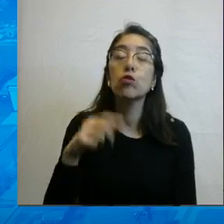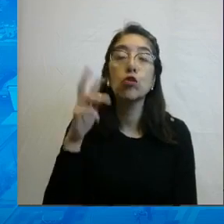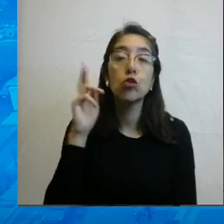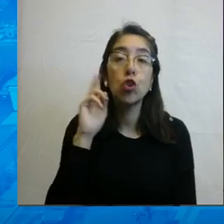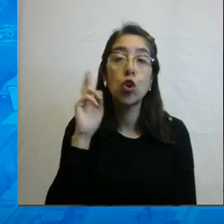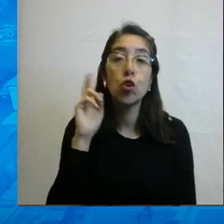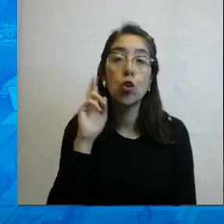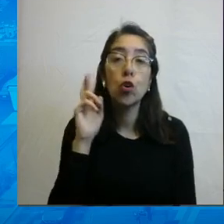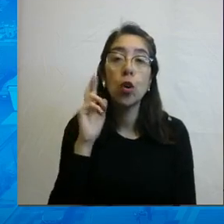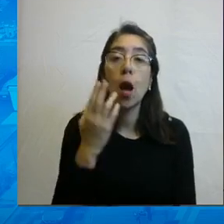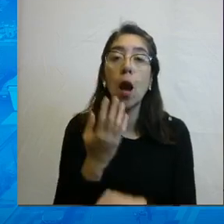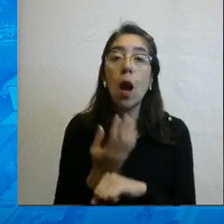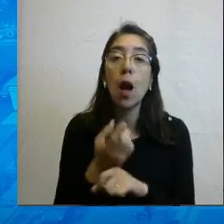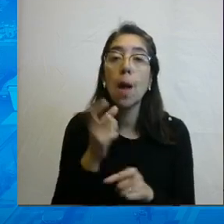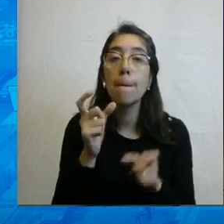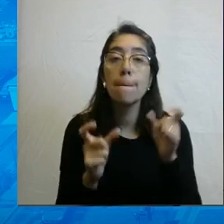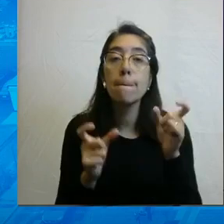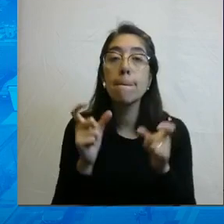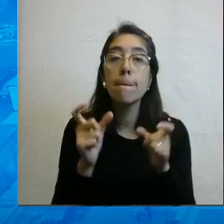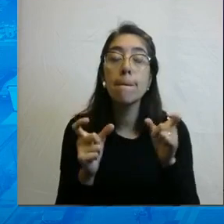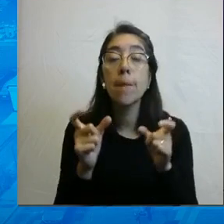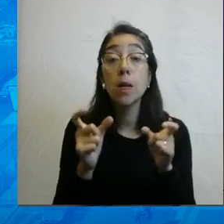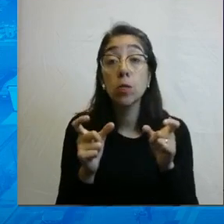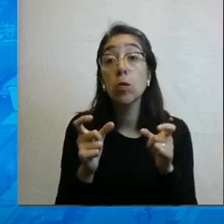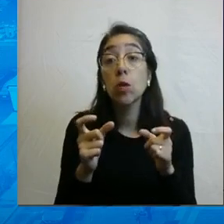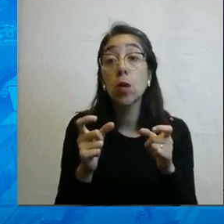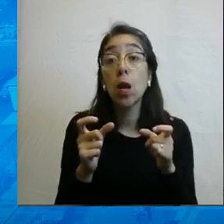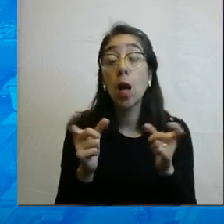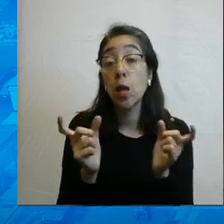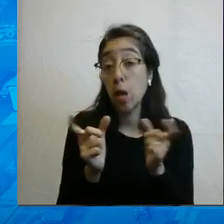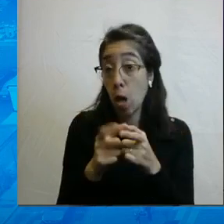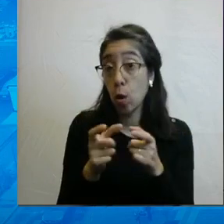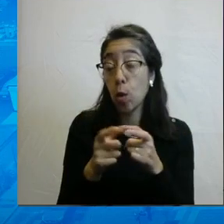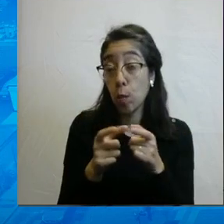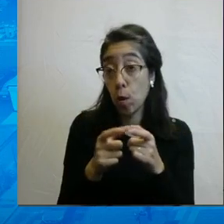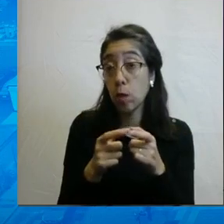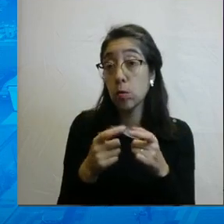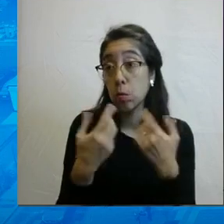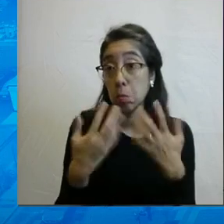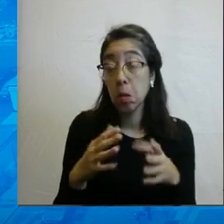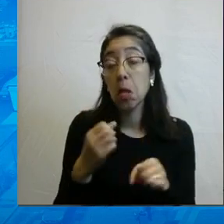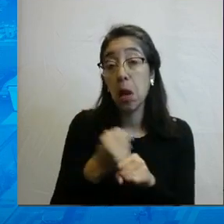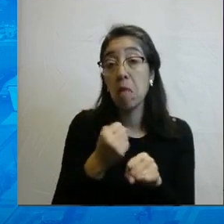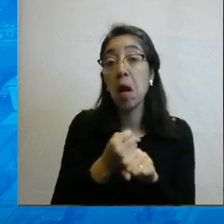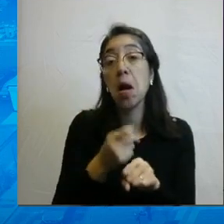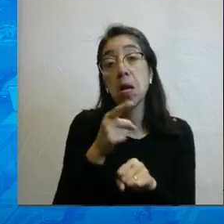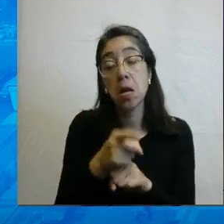la corporación, si quisieran conocer lo sustantivo del aporte, pero es algo largamente deseado por esa comunidad educativa.